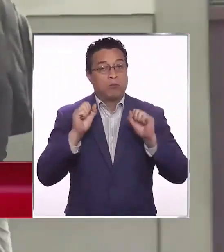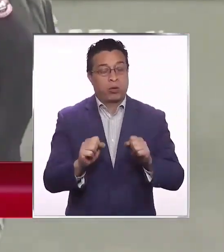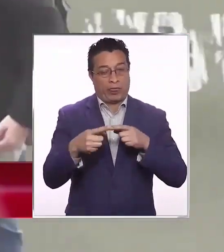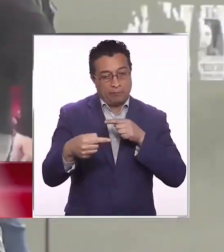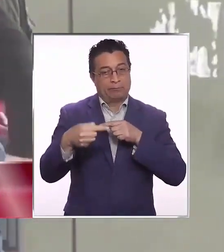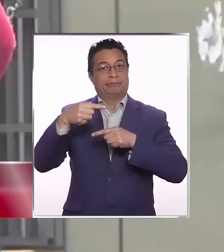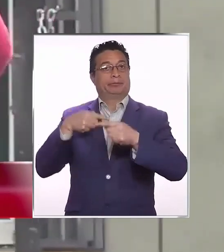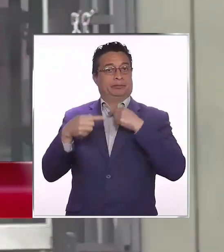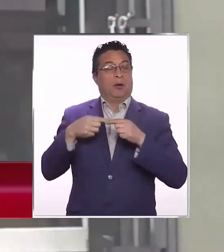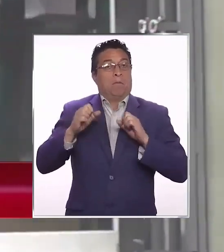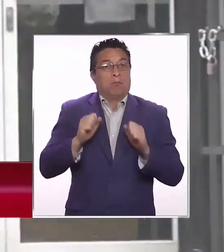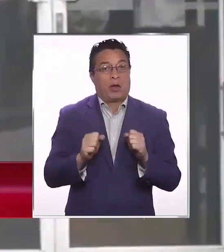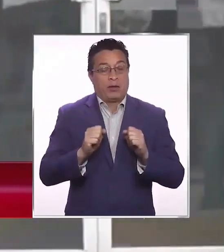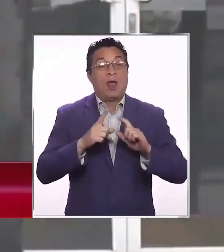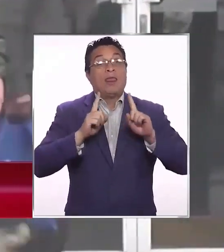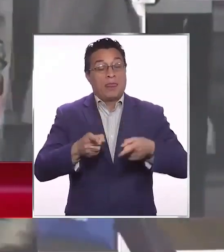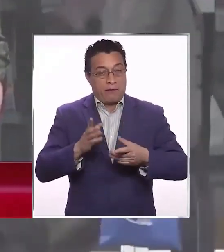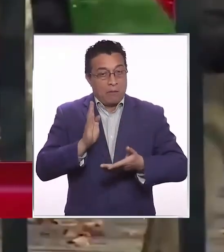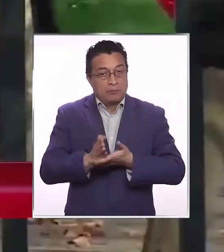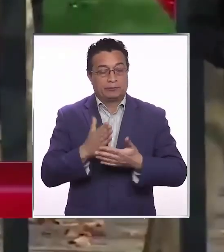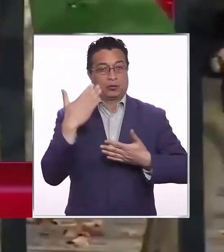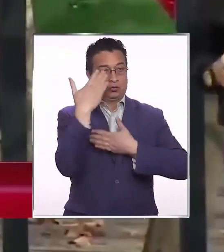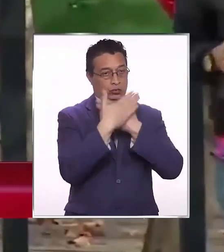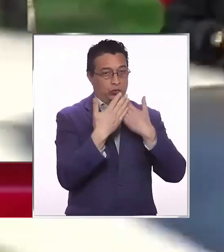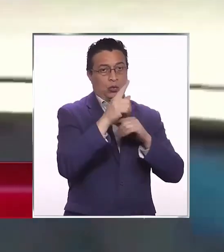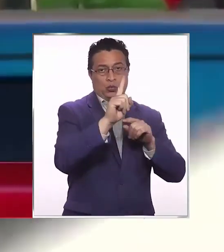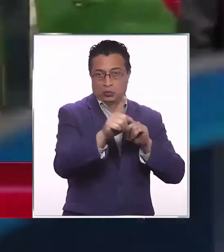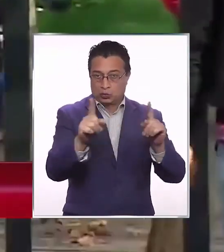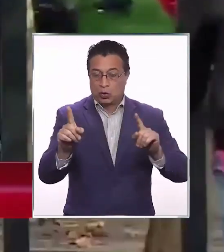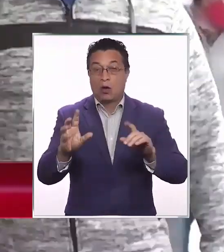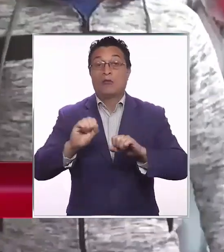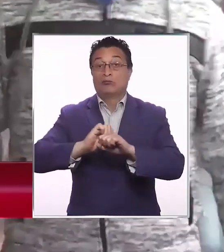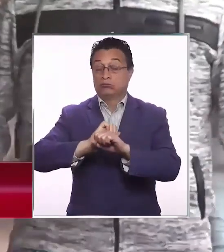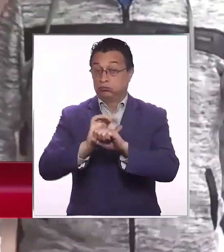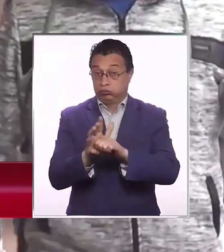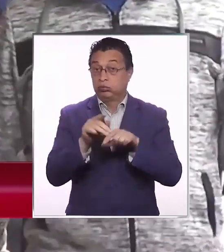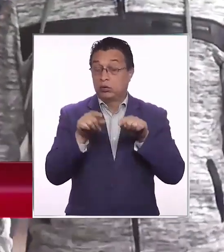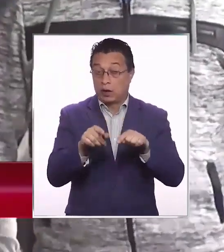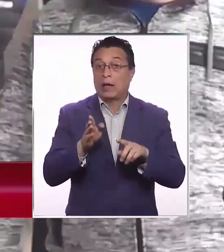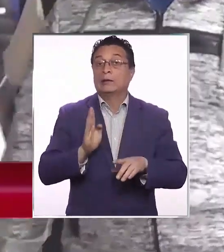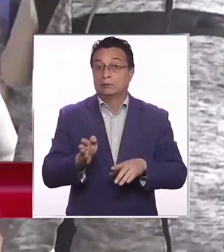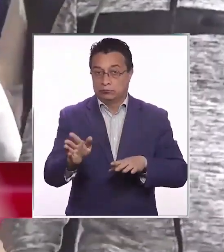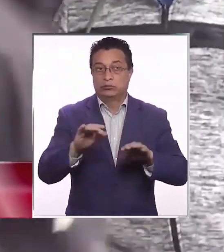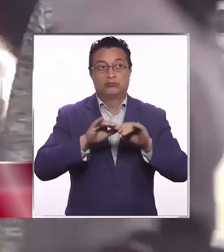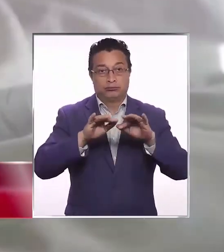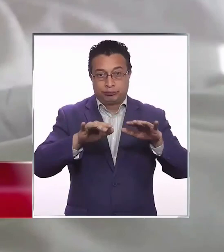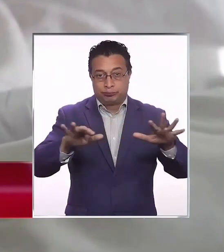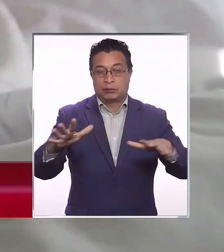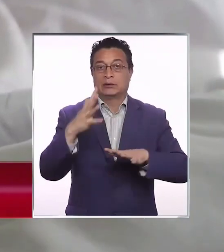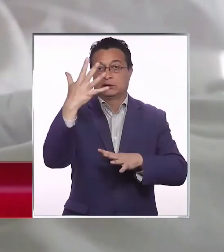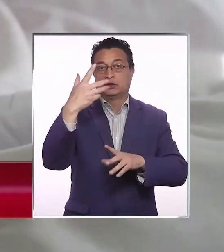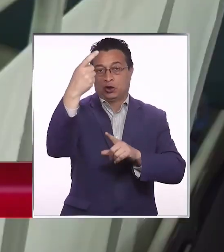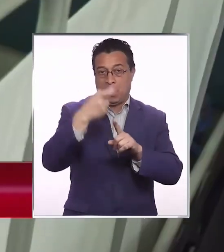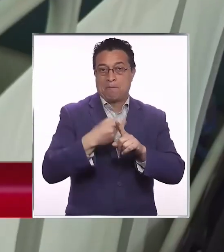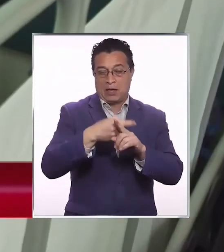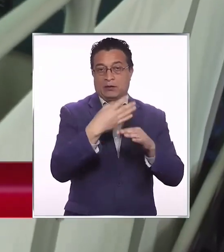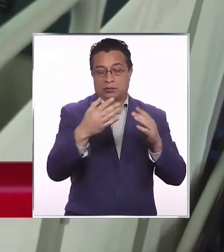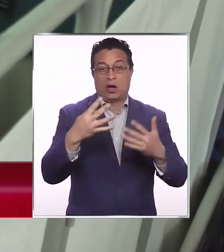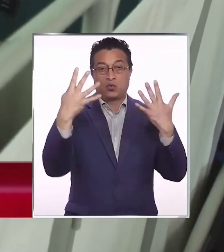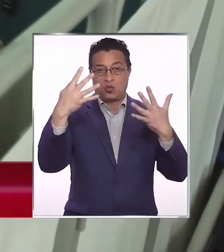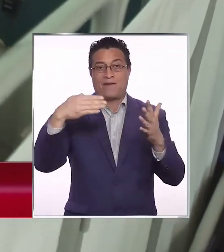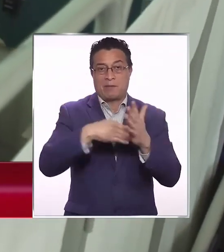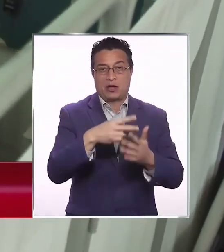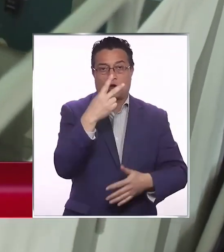se podrá dar un paso atrás. Hay que mantener el autocuidado porque este COVID-19 sigue circulando. En estos 5 meses de